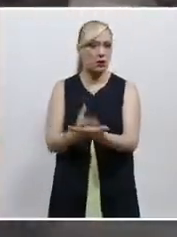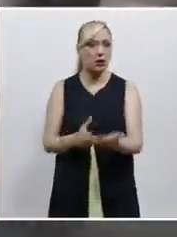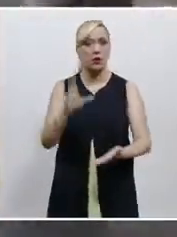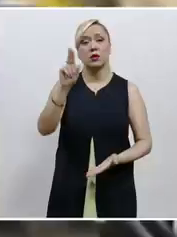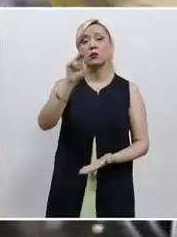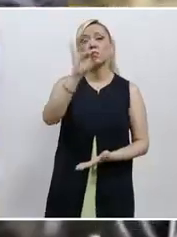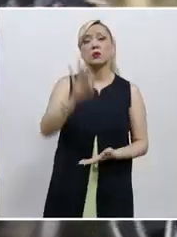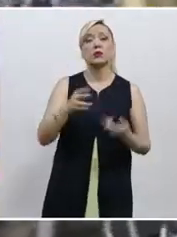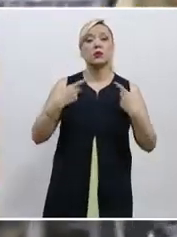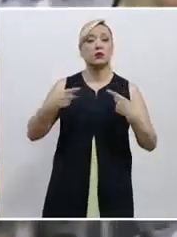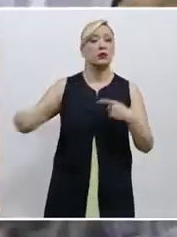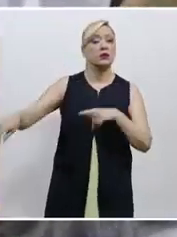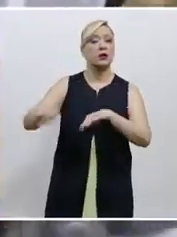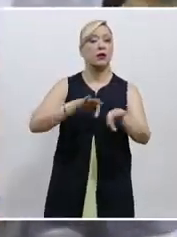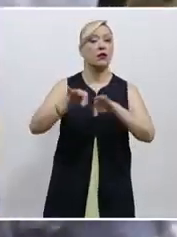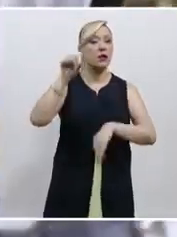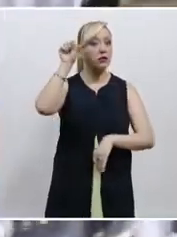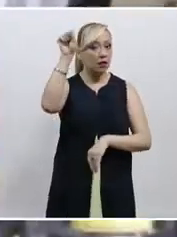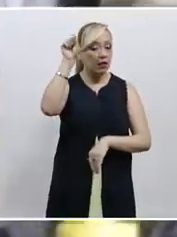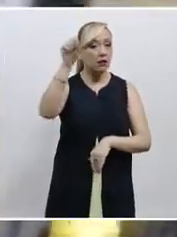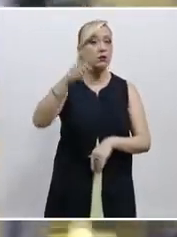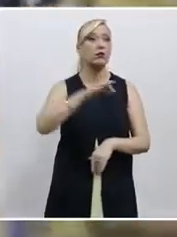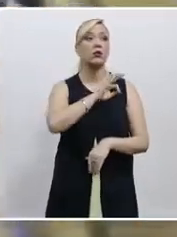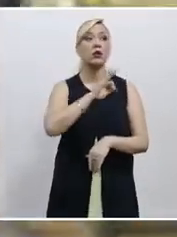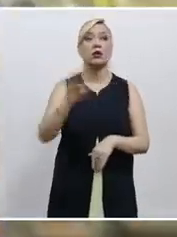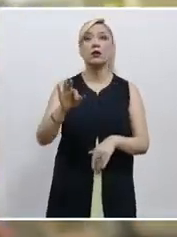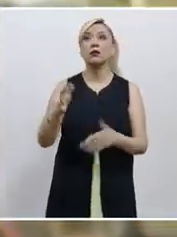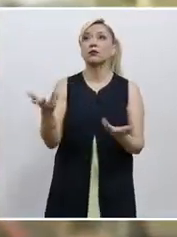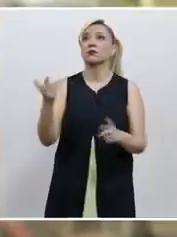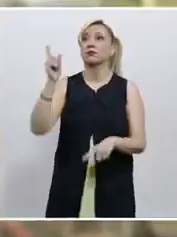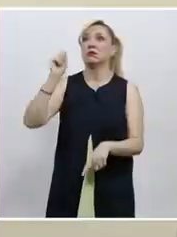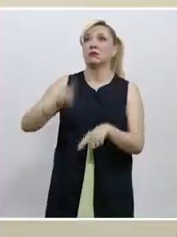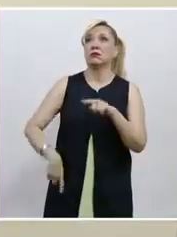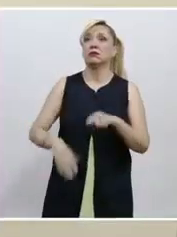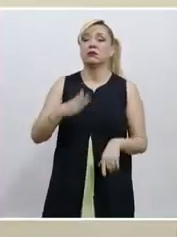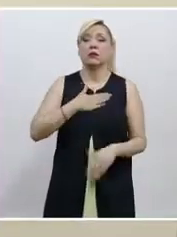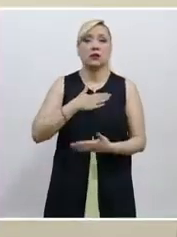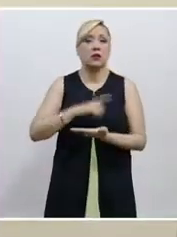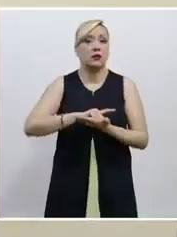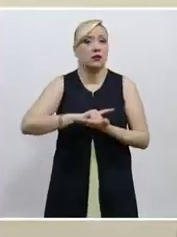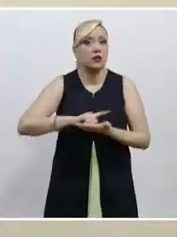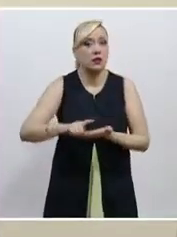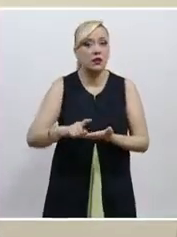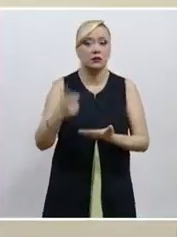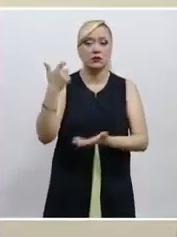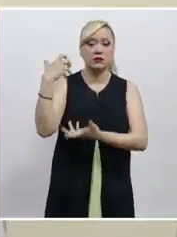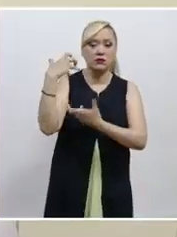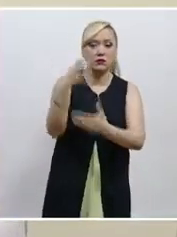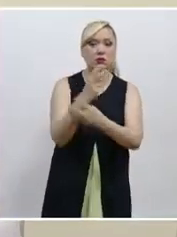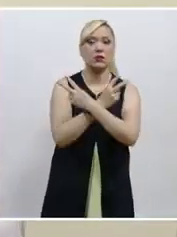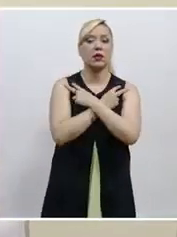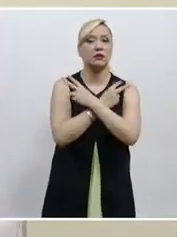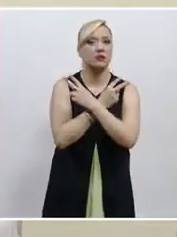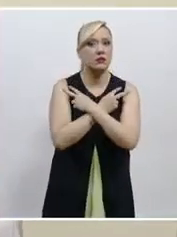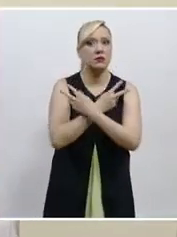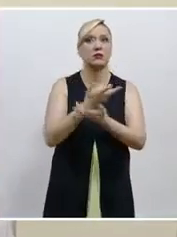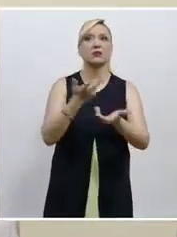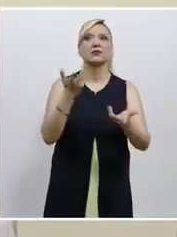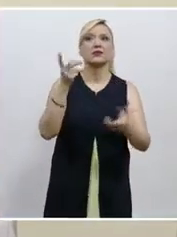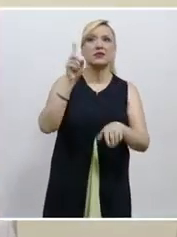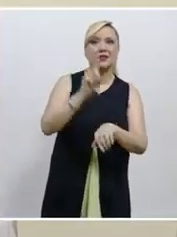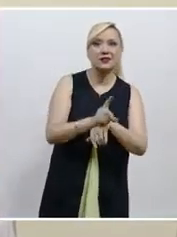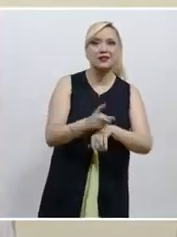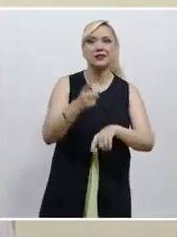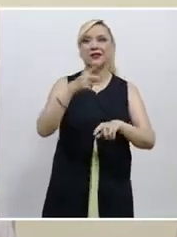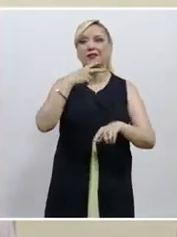80% de trabajadores sindicalizados perderían sus derechos laborales. 80% los afectados, la gran mayoría de los trabajadores